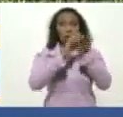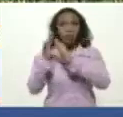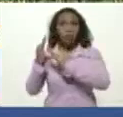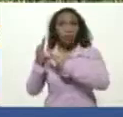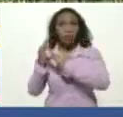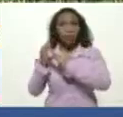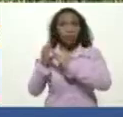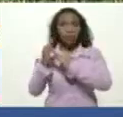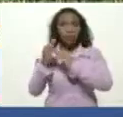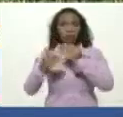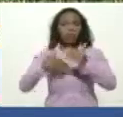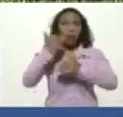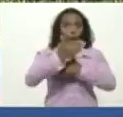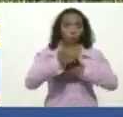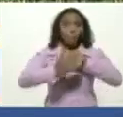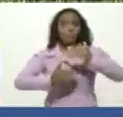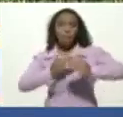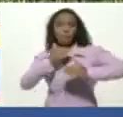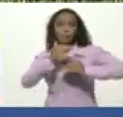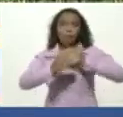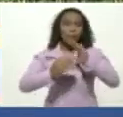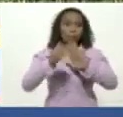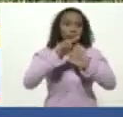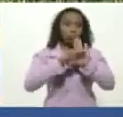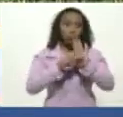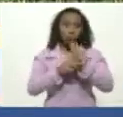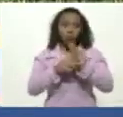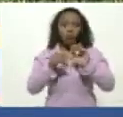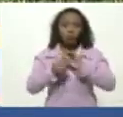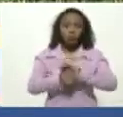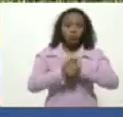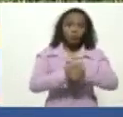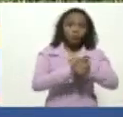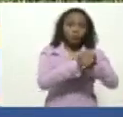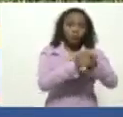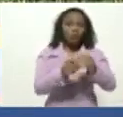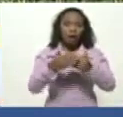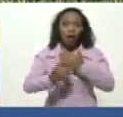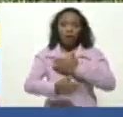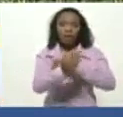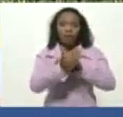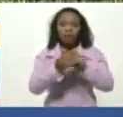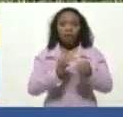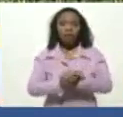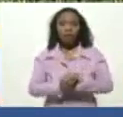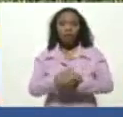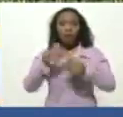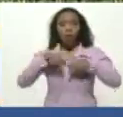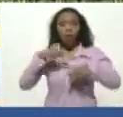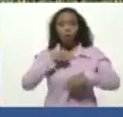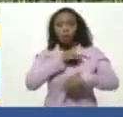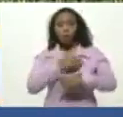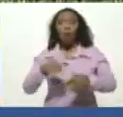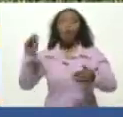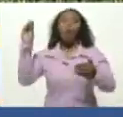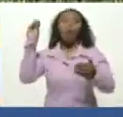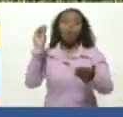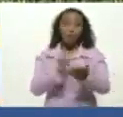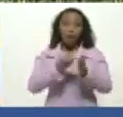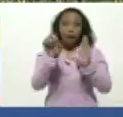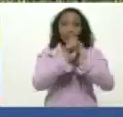un nivel lento de avance en la configuración de comunas. Ahorita estamos nuevamente en una etapa